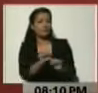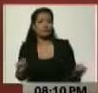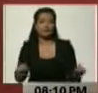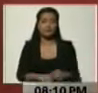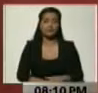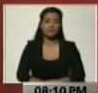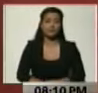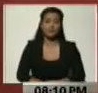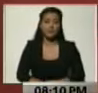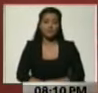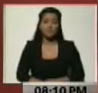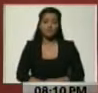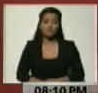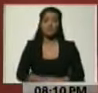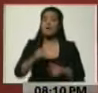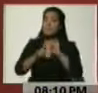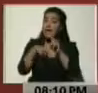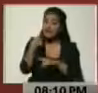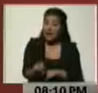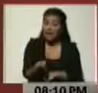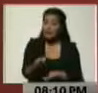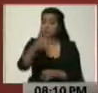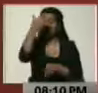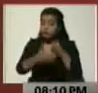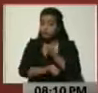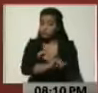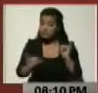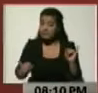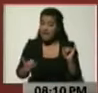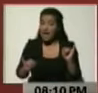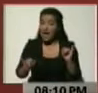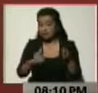mañana, mañana 31 a las